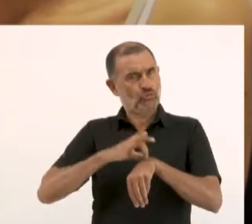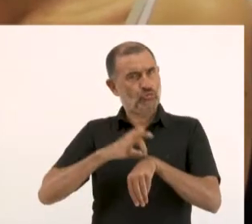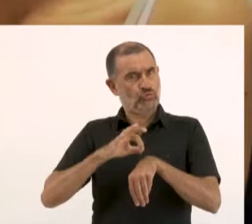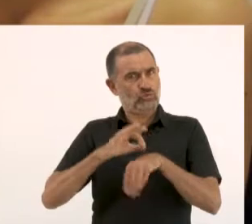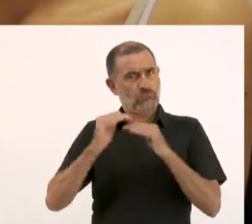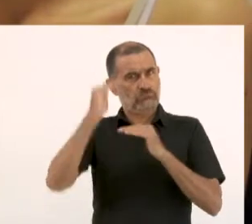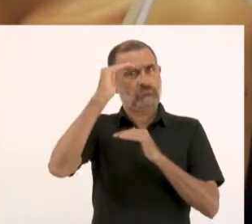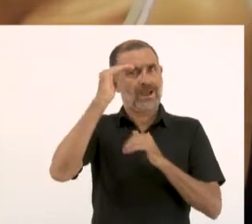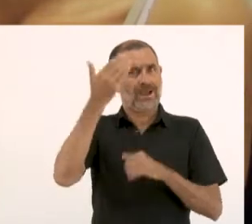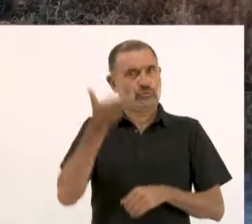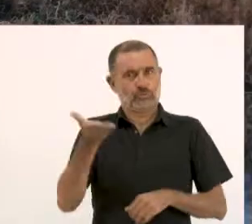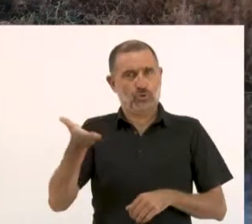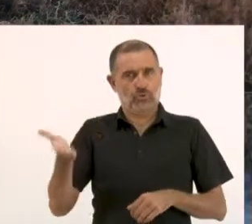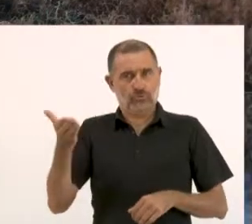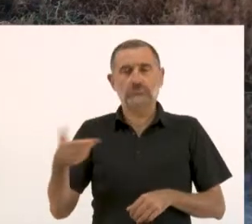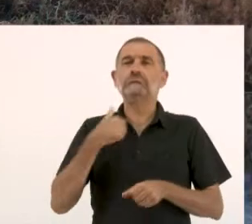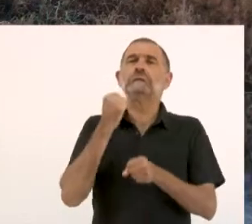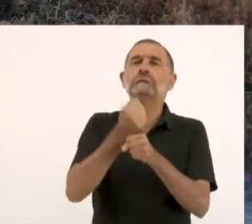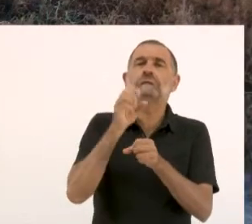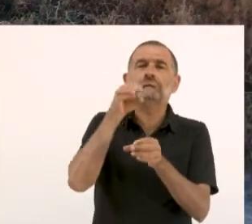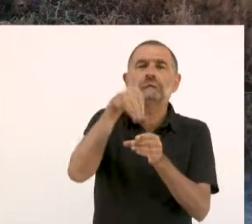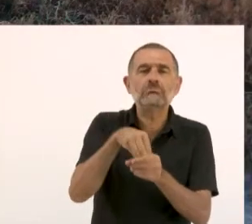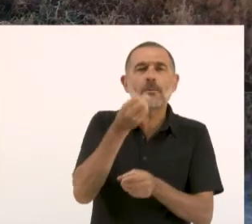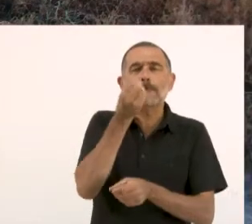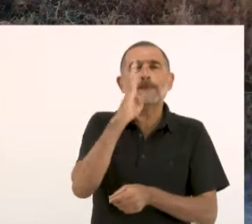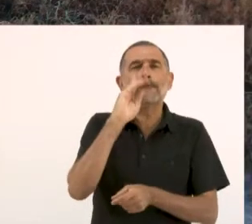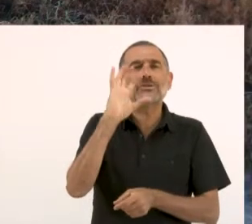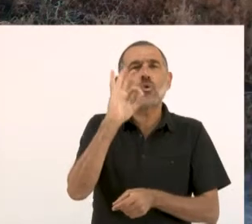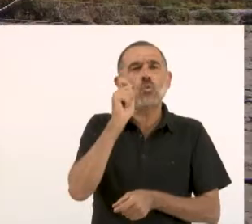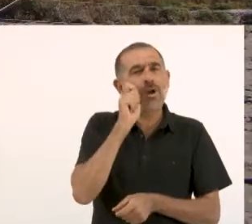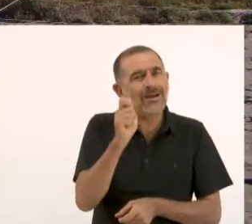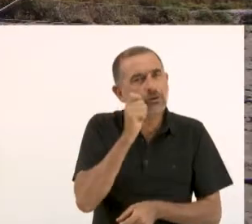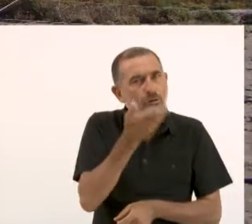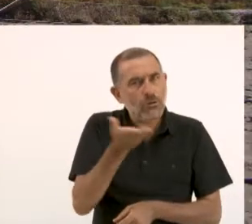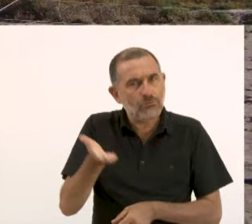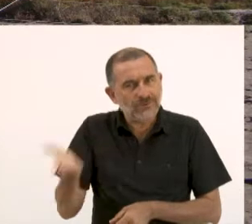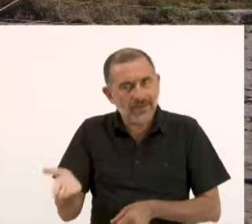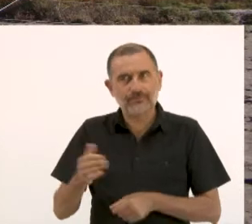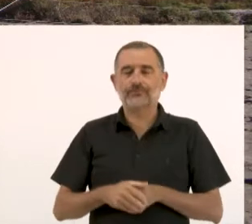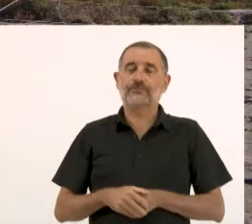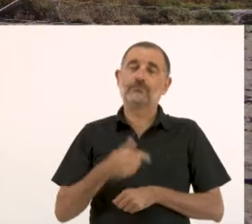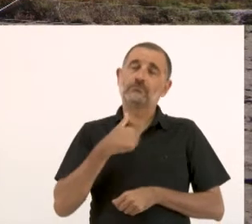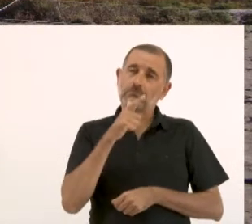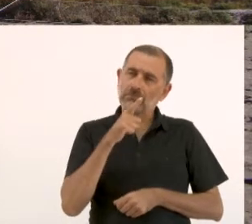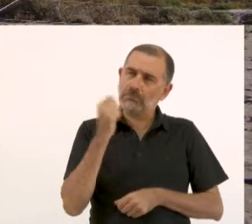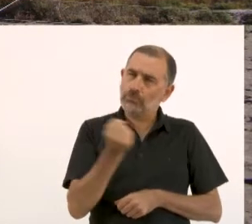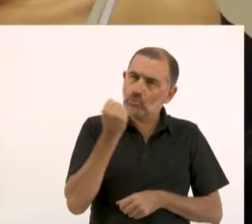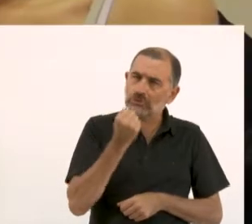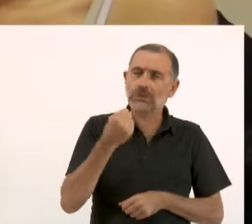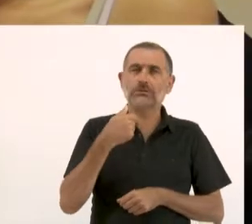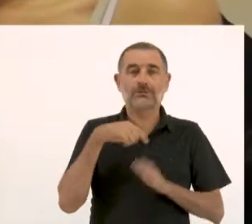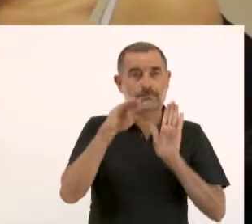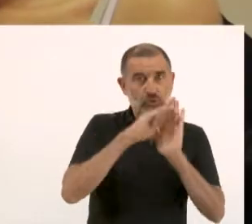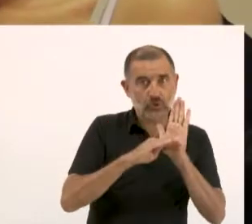Antropología como bioarqueóloga. Una de las cosas que me parece para destacar del programa es